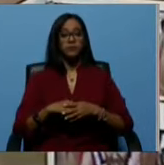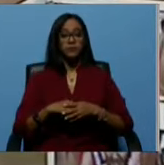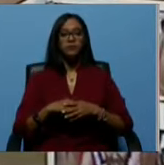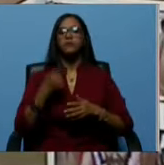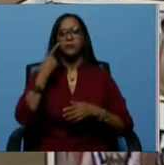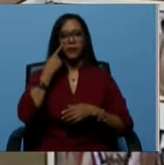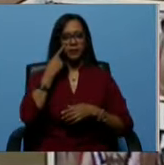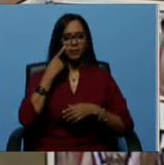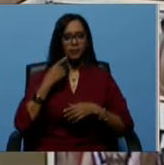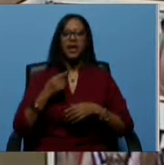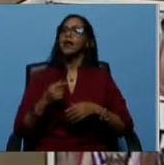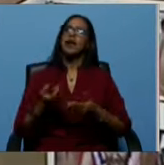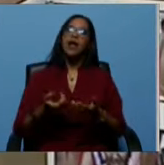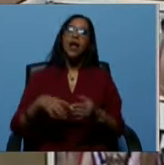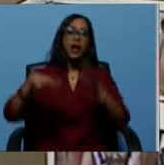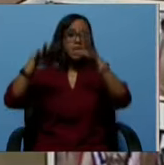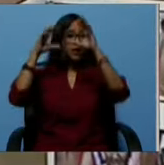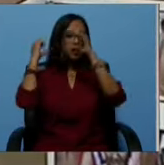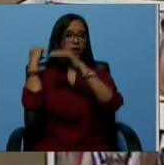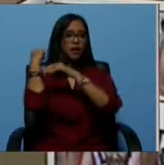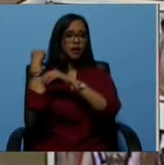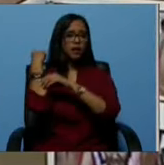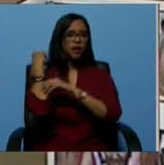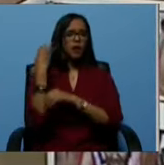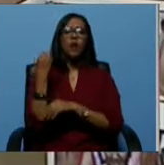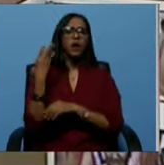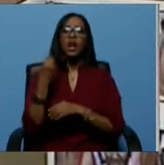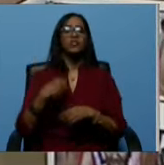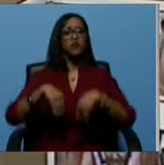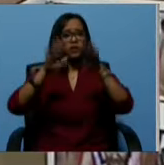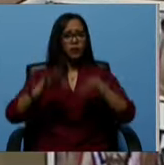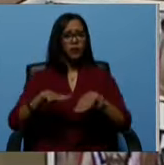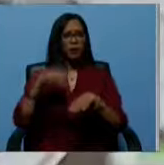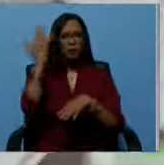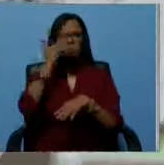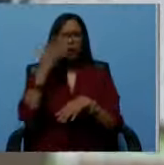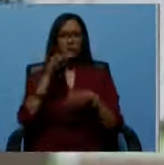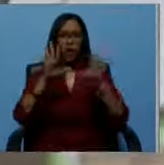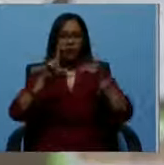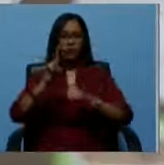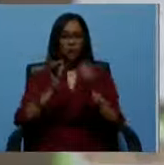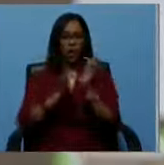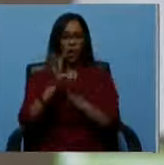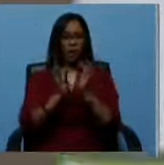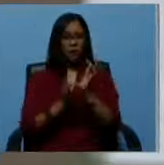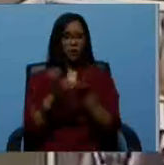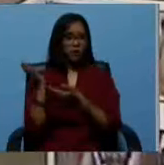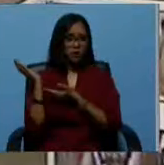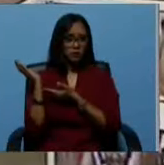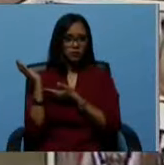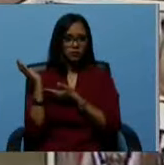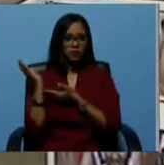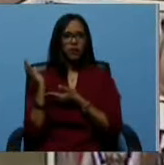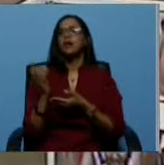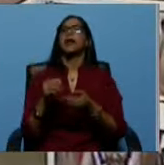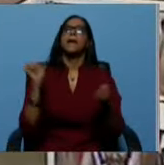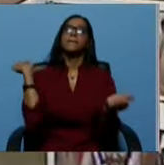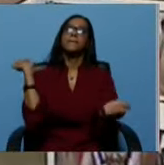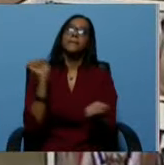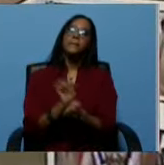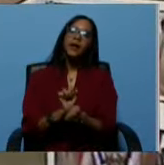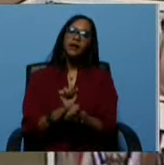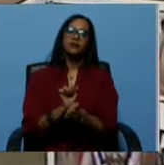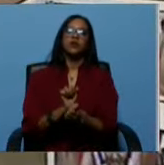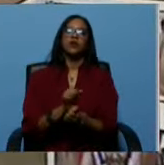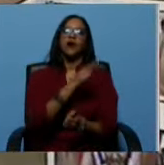Mira. El Congreso fue clausurado, ¿no se le parece al 11 de abril? ¿Eh? Preso general Prax.